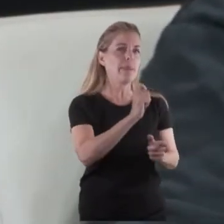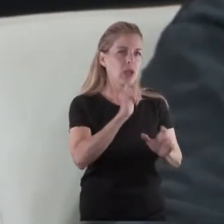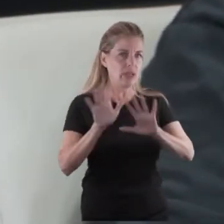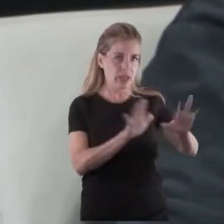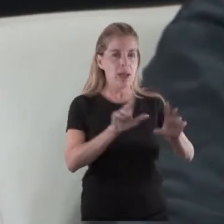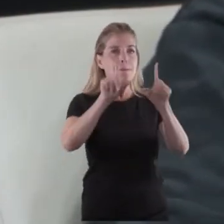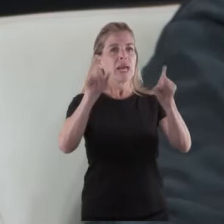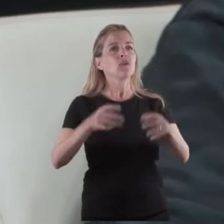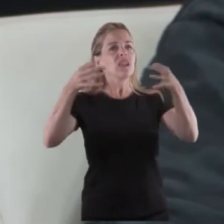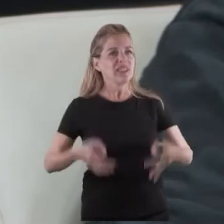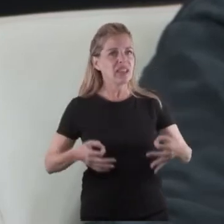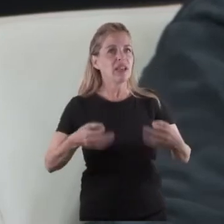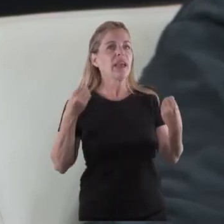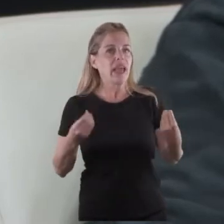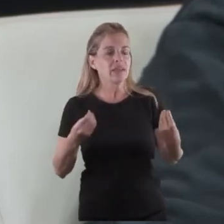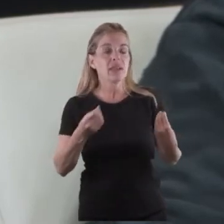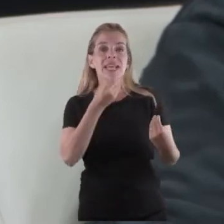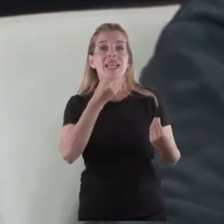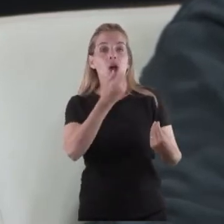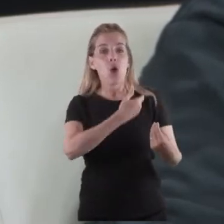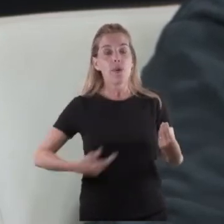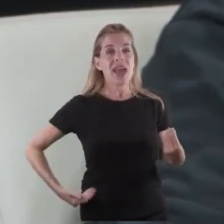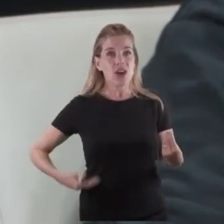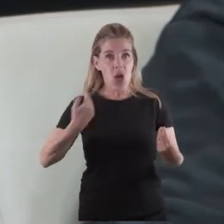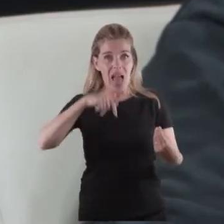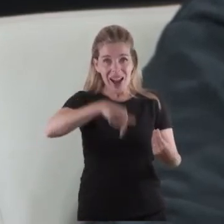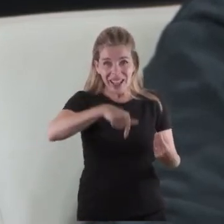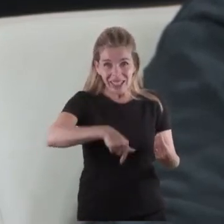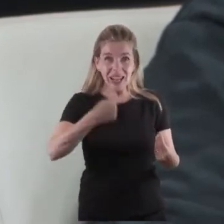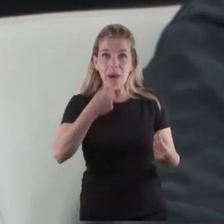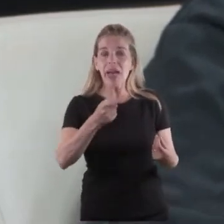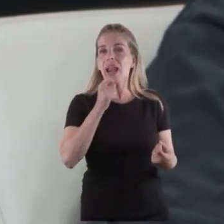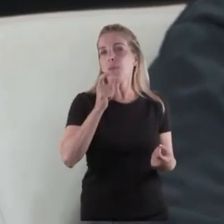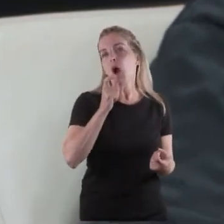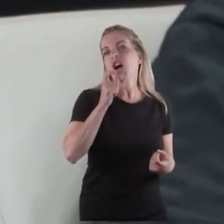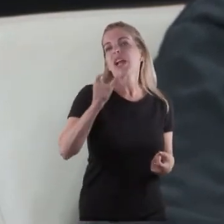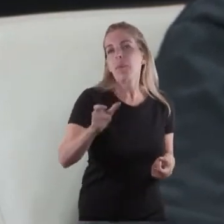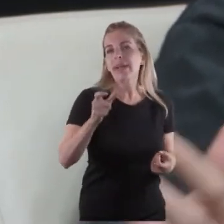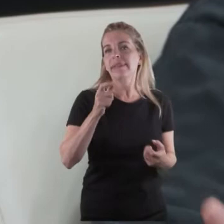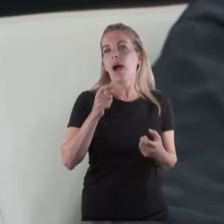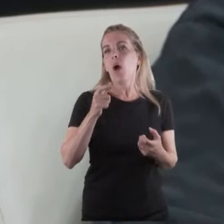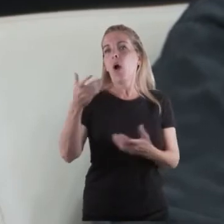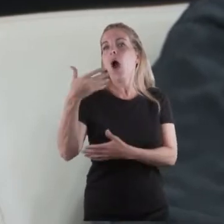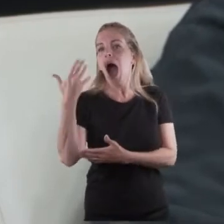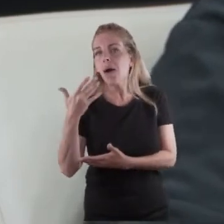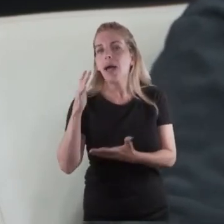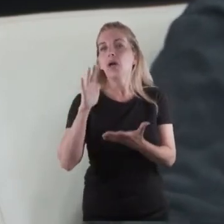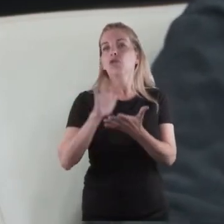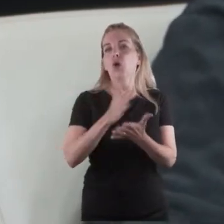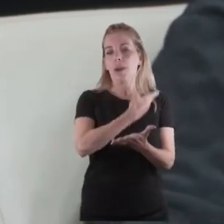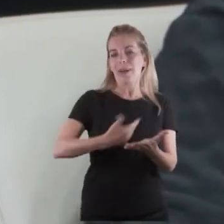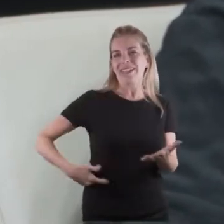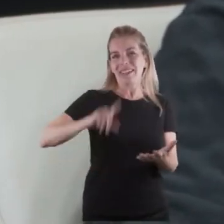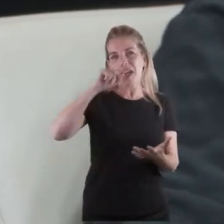es el gobierno argentino va a emitir alguna respuesta al respecto de lo que sucedió de los dichos del presidente en